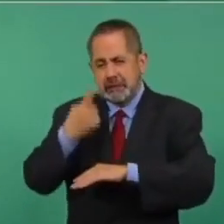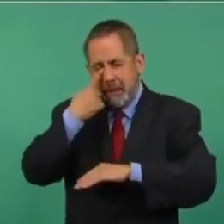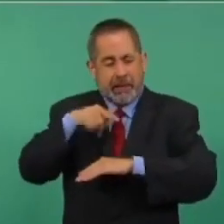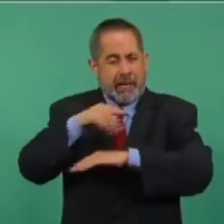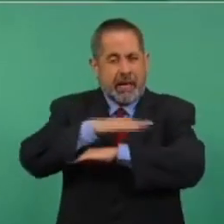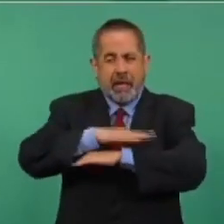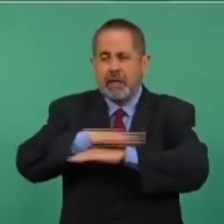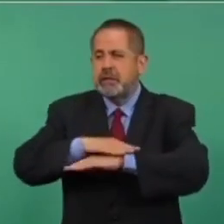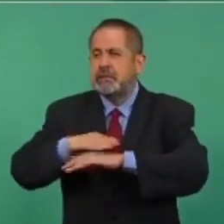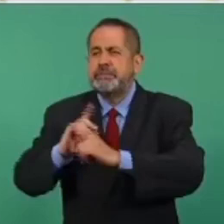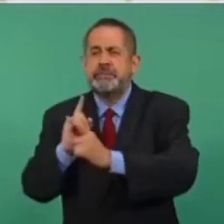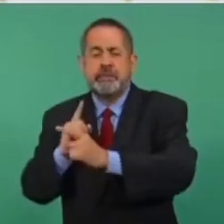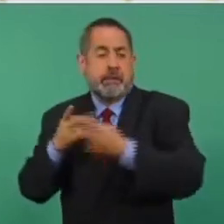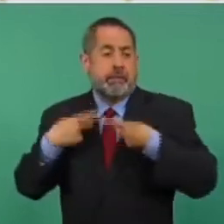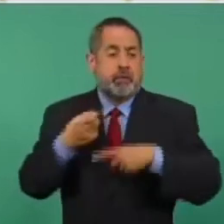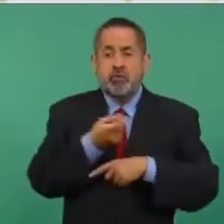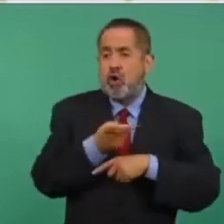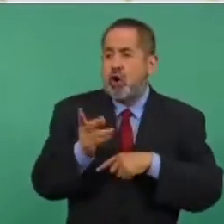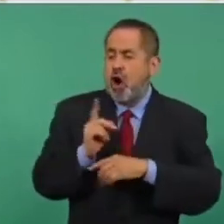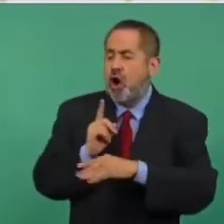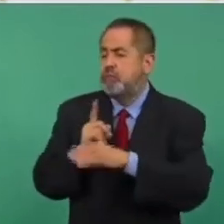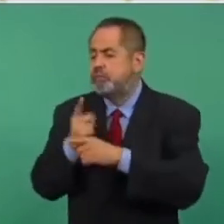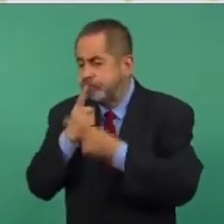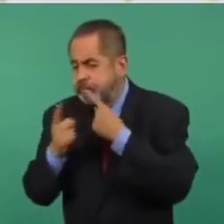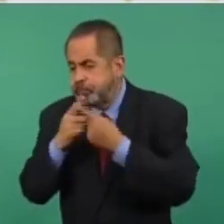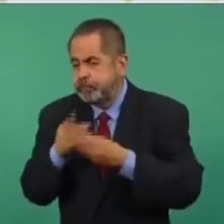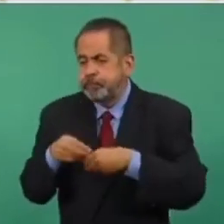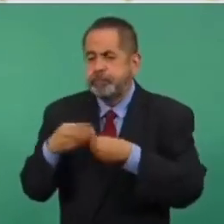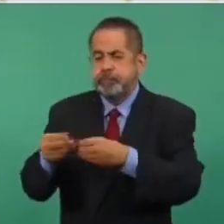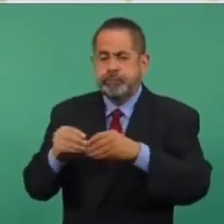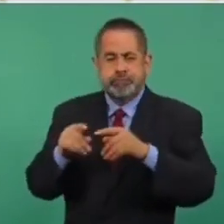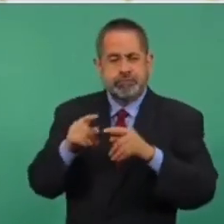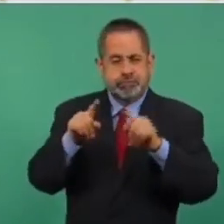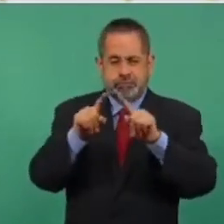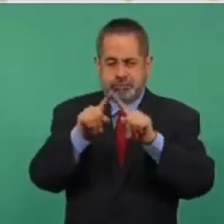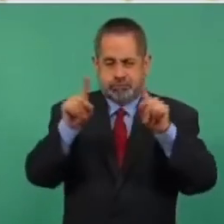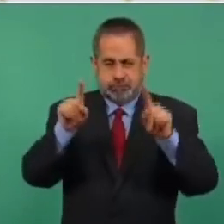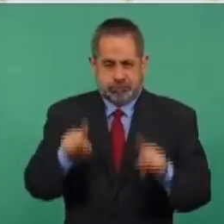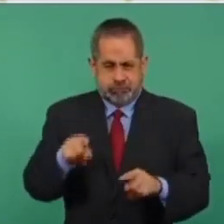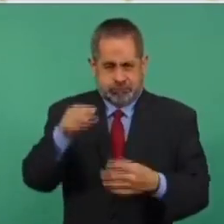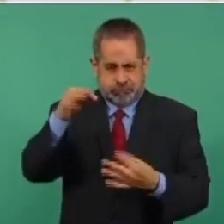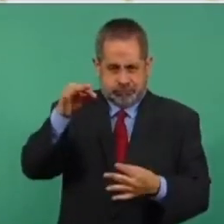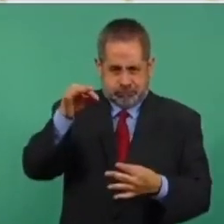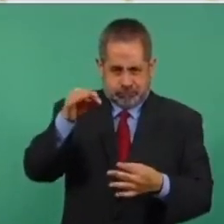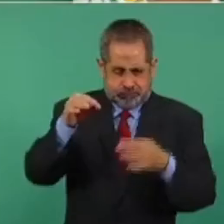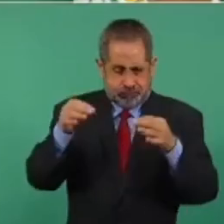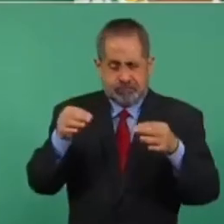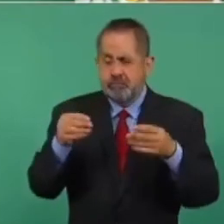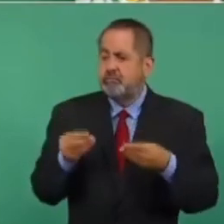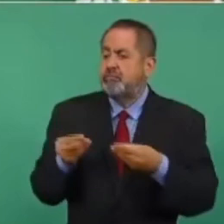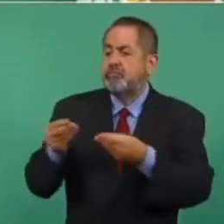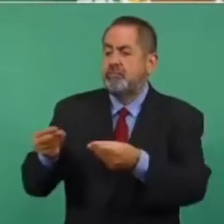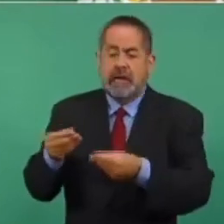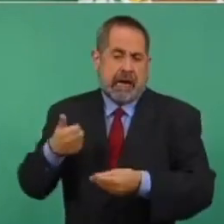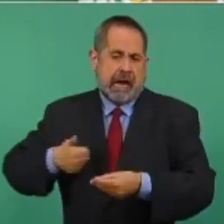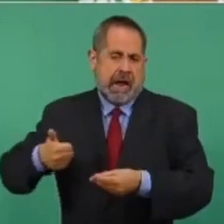para la consulta y se va a entregar una boleta a todos los